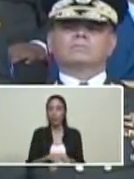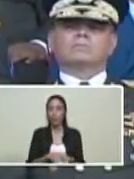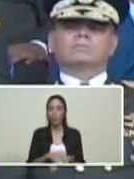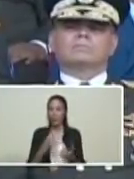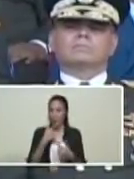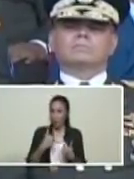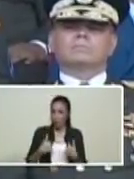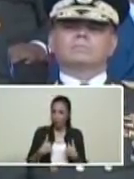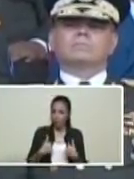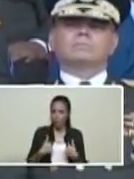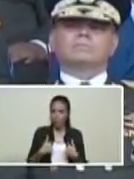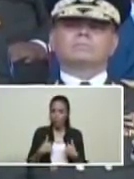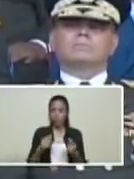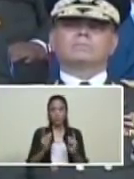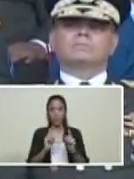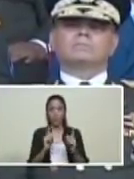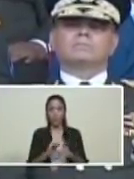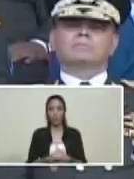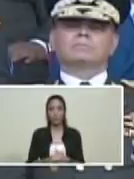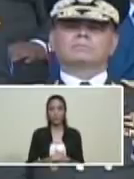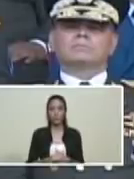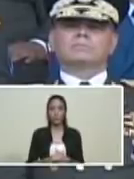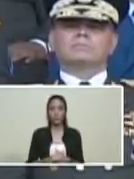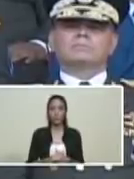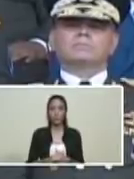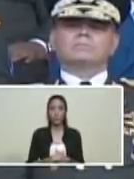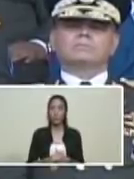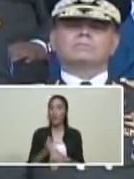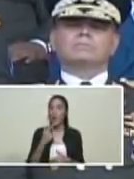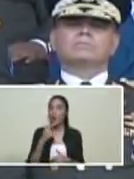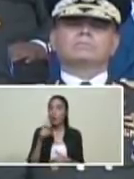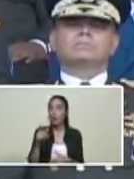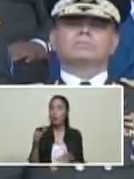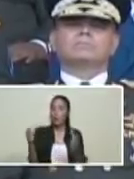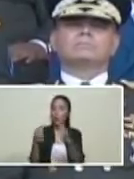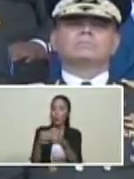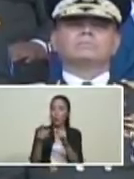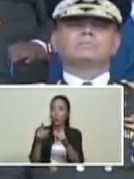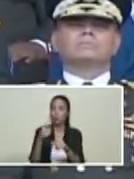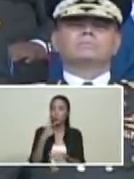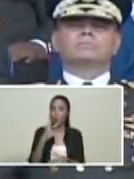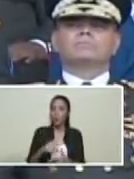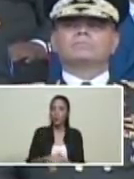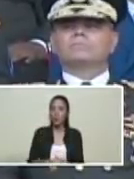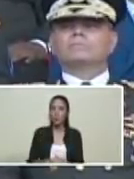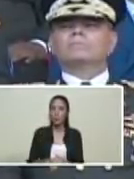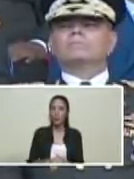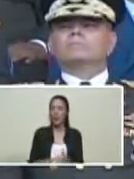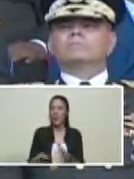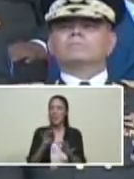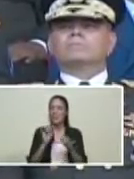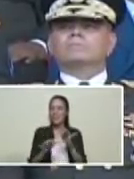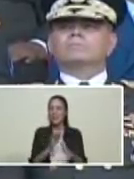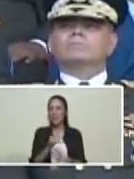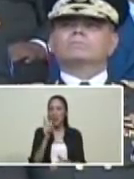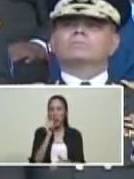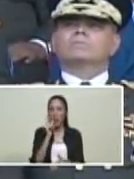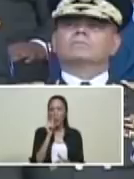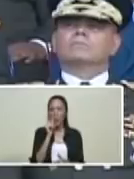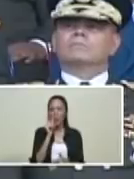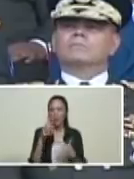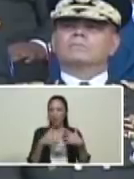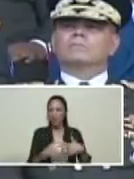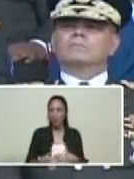yo solamente lo dicen ellos el secretario de estado más pompeo